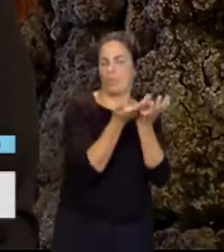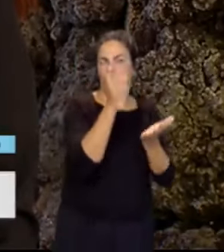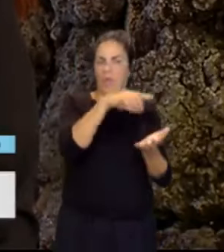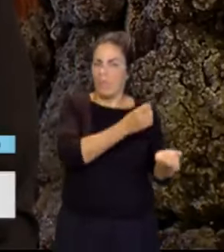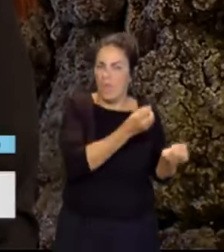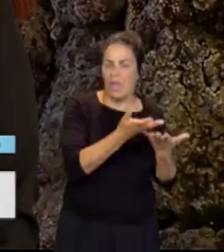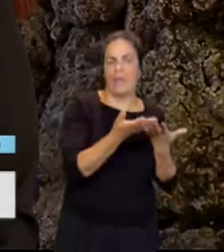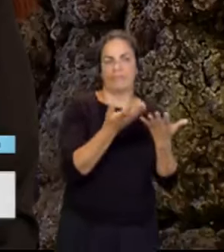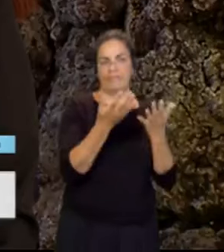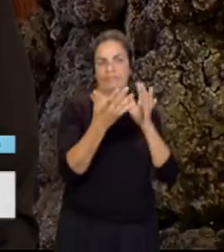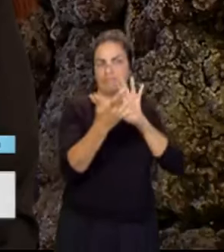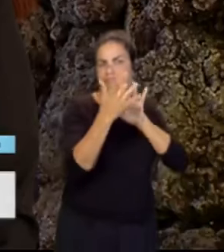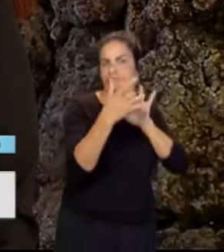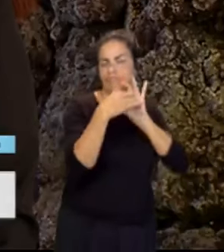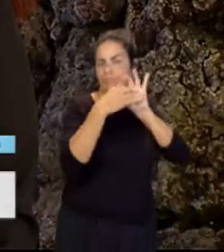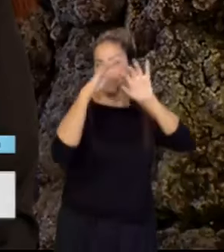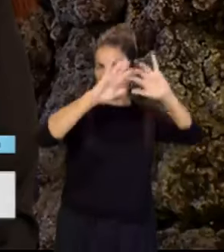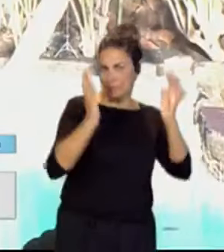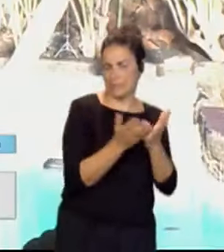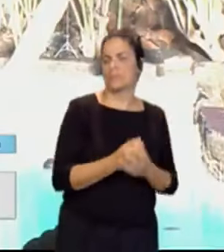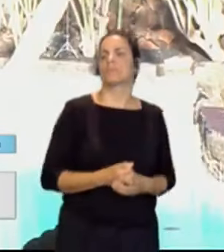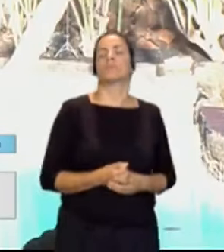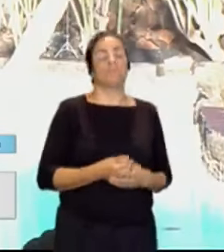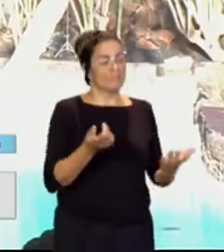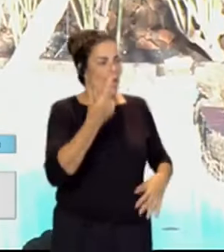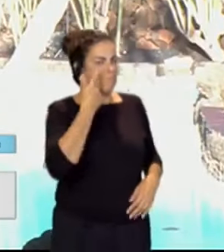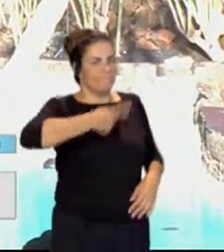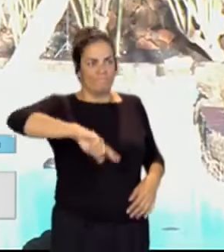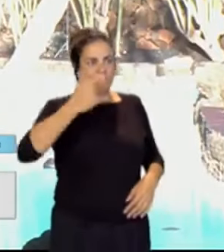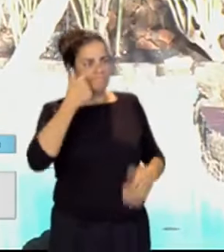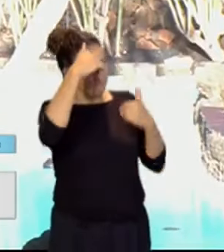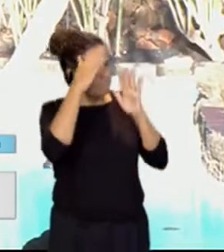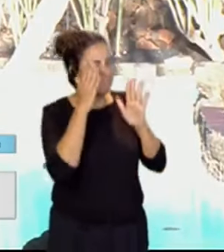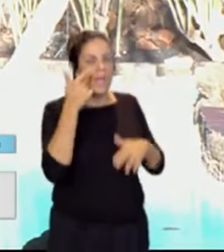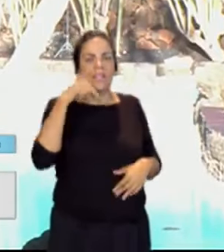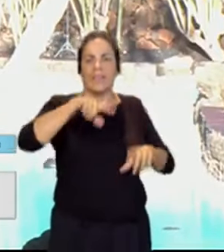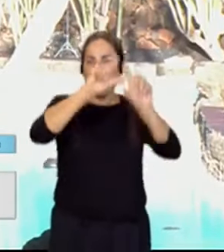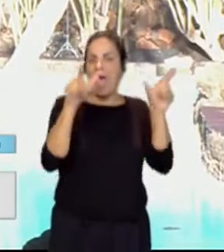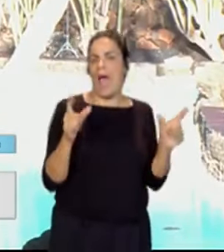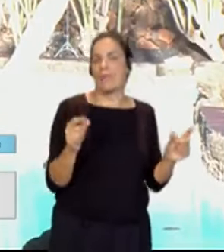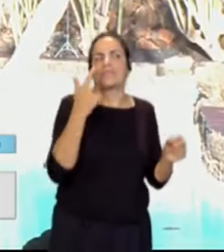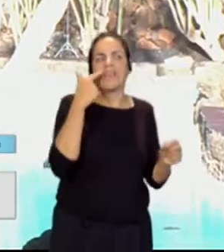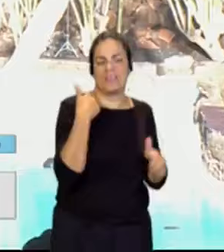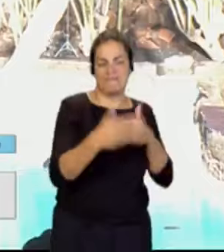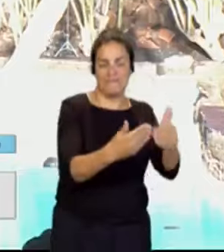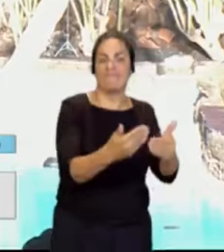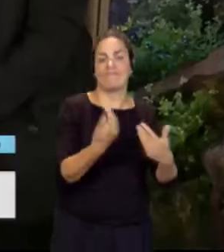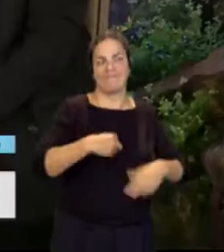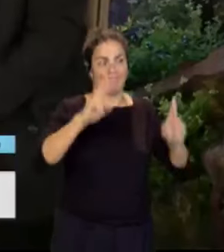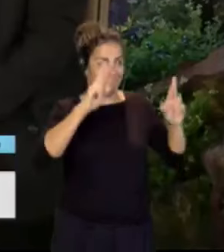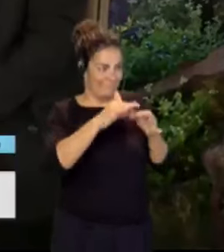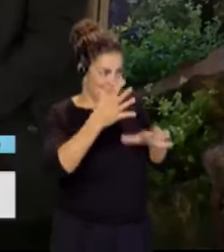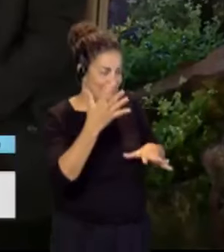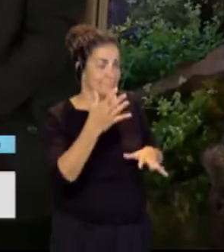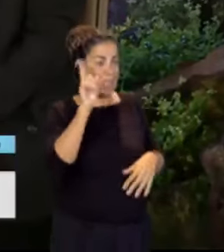conexiones internacionales Bueno pues Seguiremos pues muy pendiente todo lo que ocurra aquí en los jemos del agua Leticia que salga todo muy bien Te veremos también esa